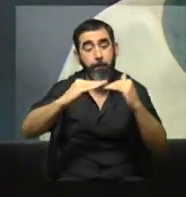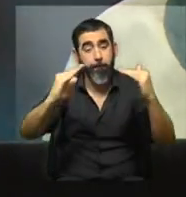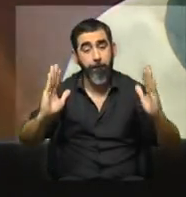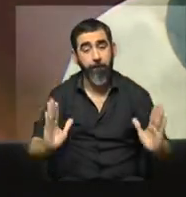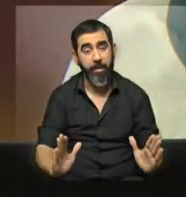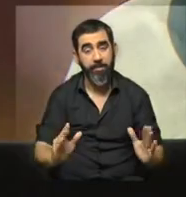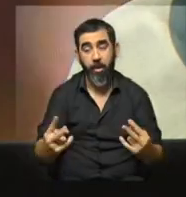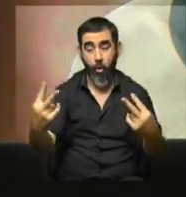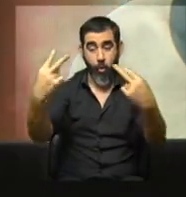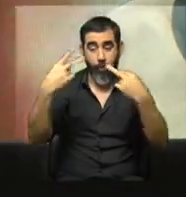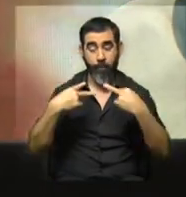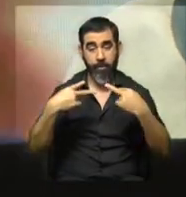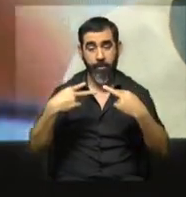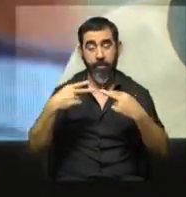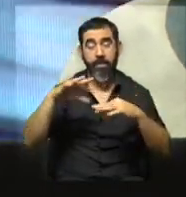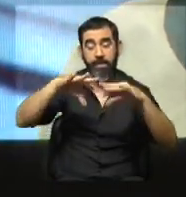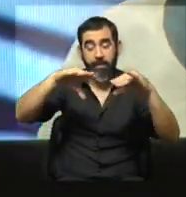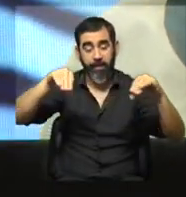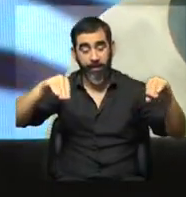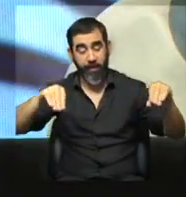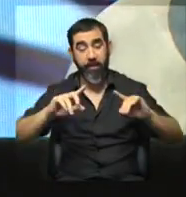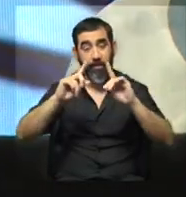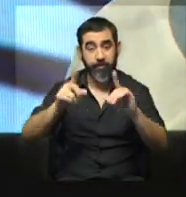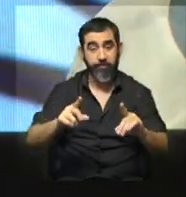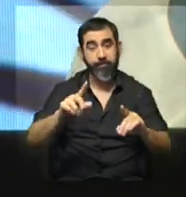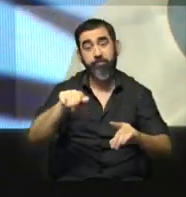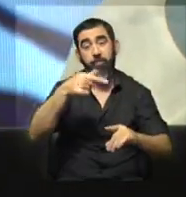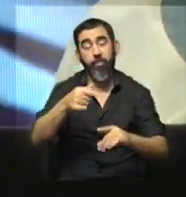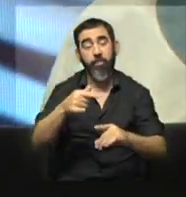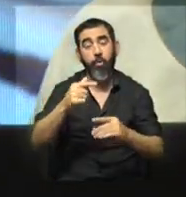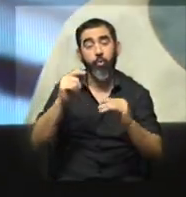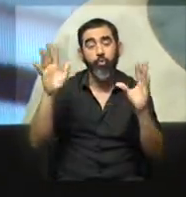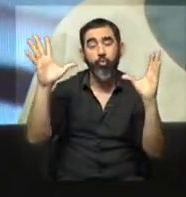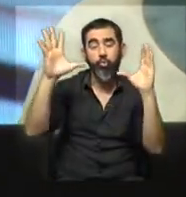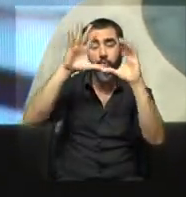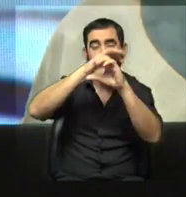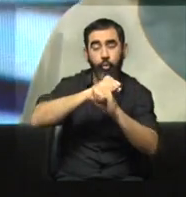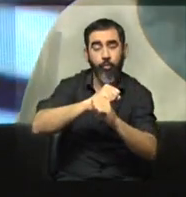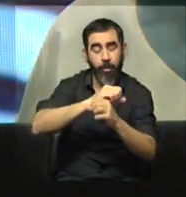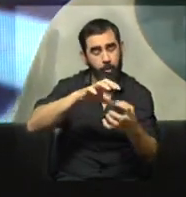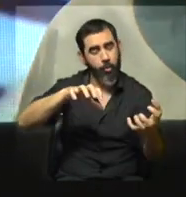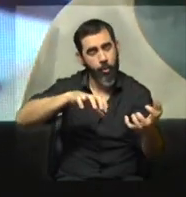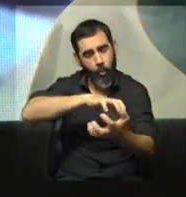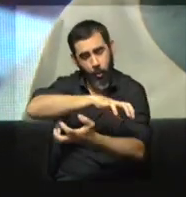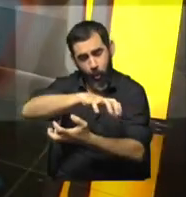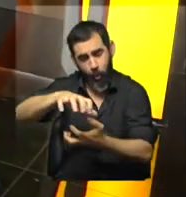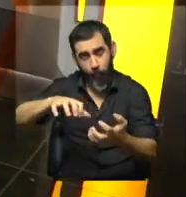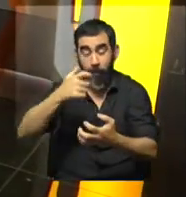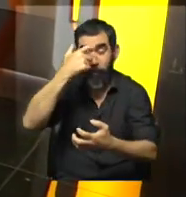nos ven y nos ven con los títeres. Y después hay una parte que es títere de sombra. O sea, bastante complejo para ser